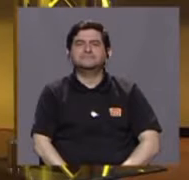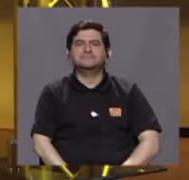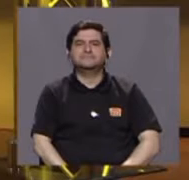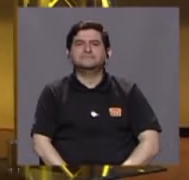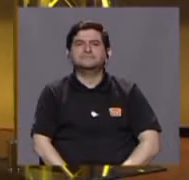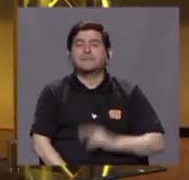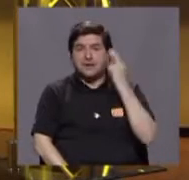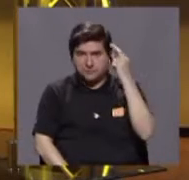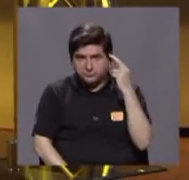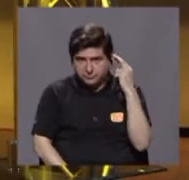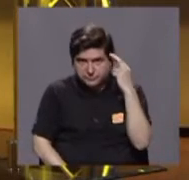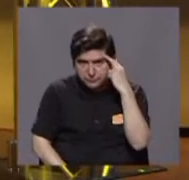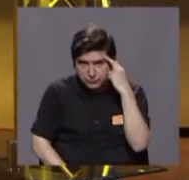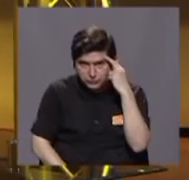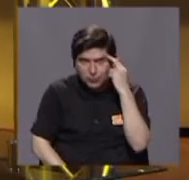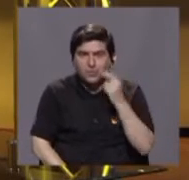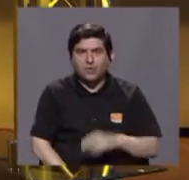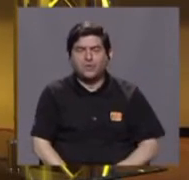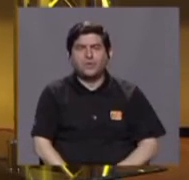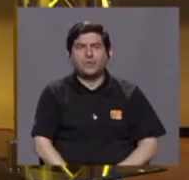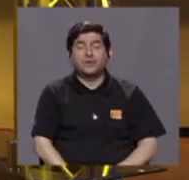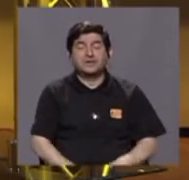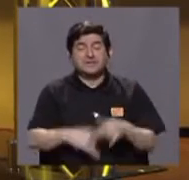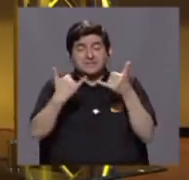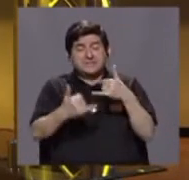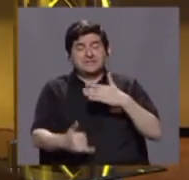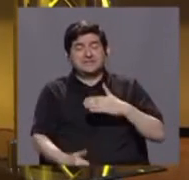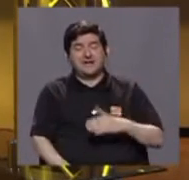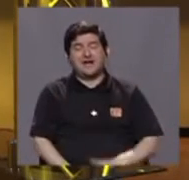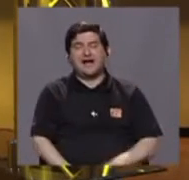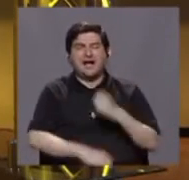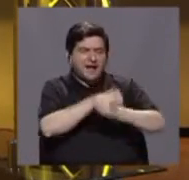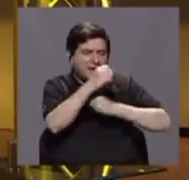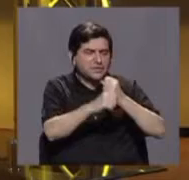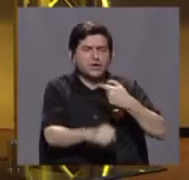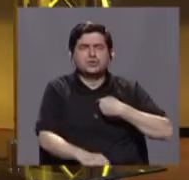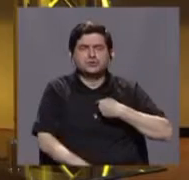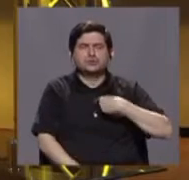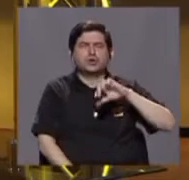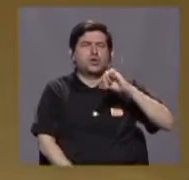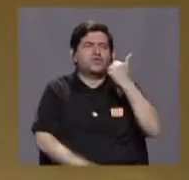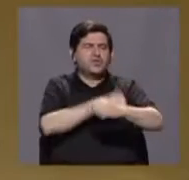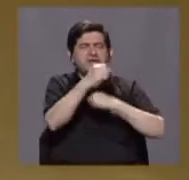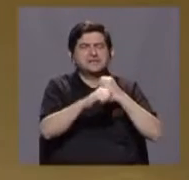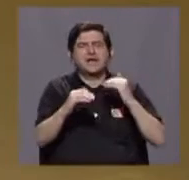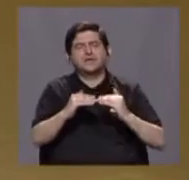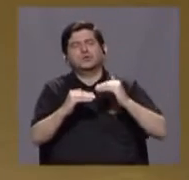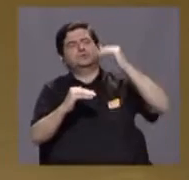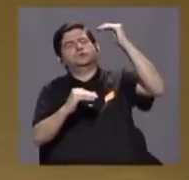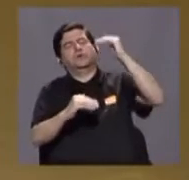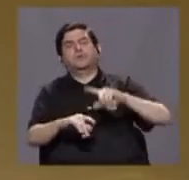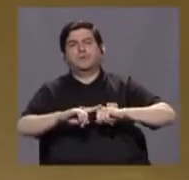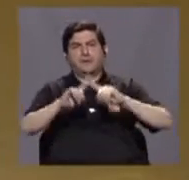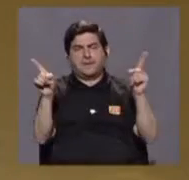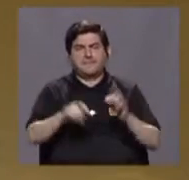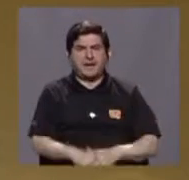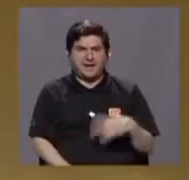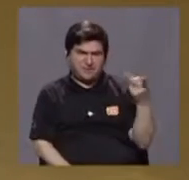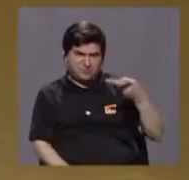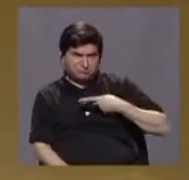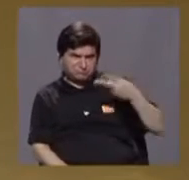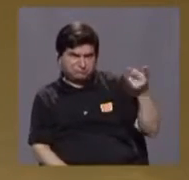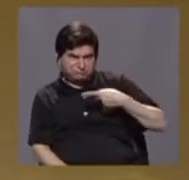tanto por nuestras edades. Yo soy como 10 años mayor que tú, pero igual ninguno de los